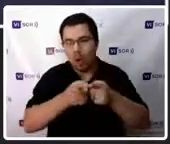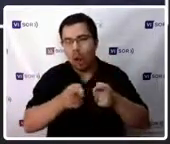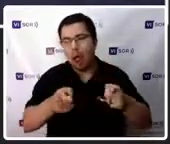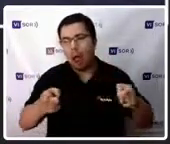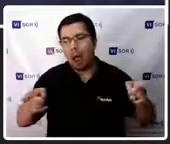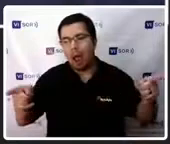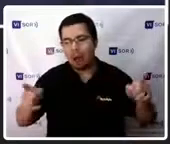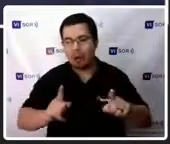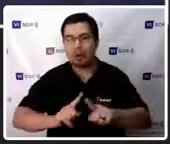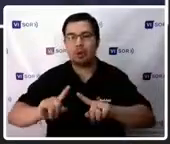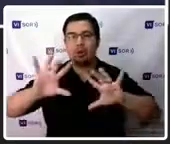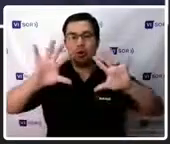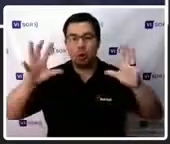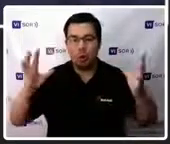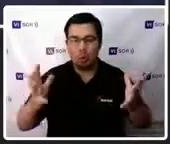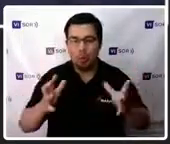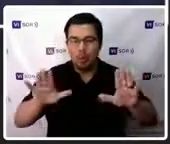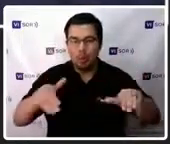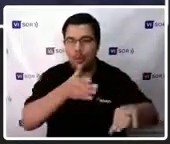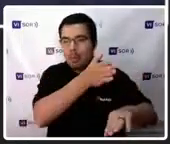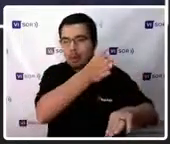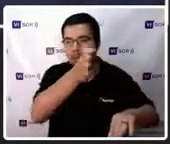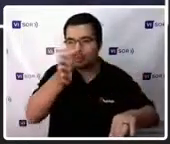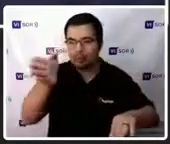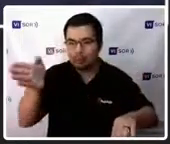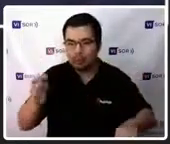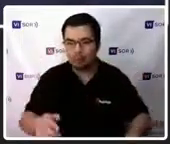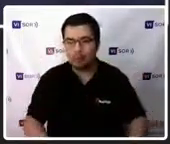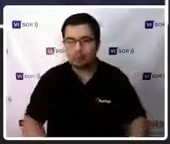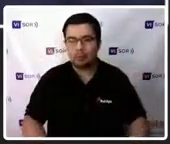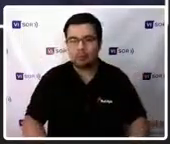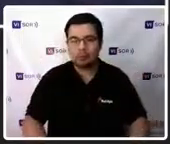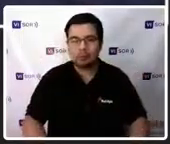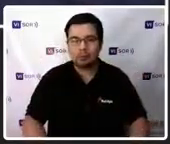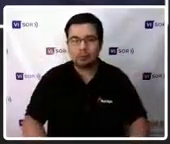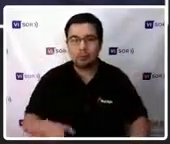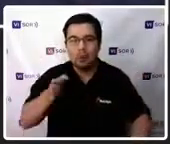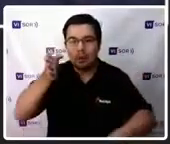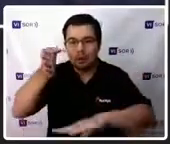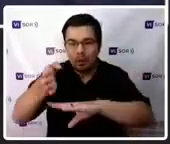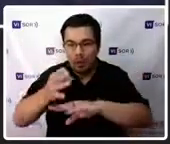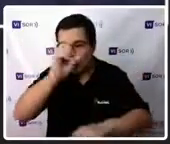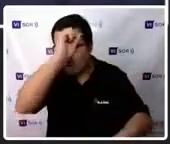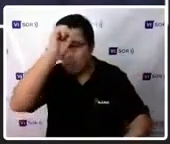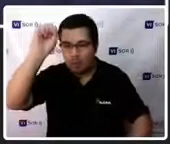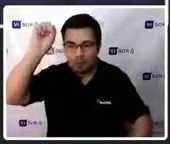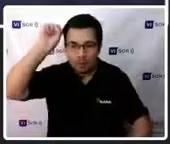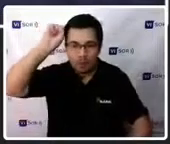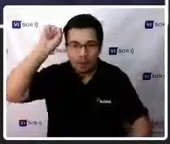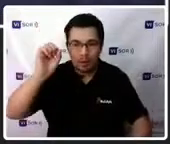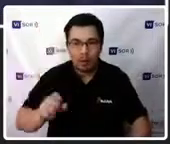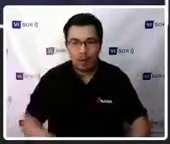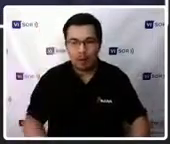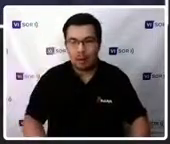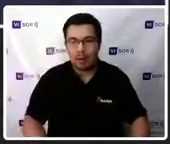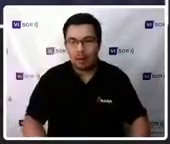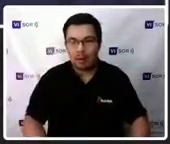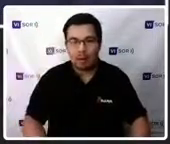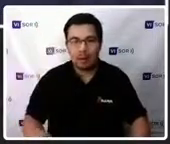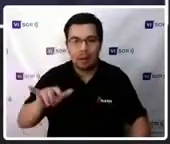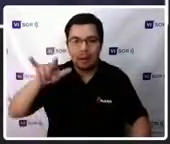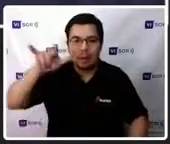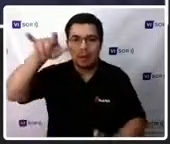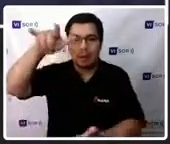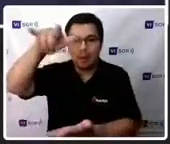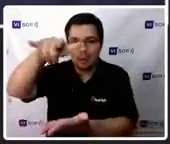espectacular, en esa misma salida, todavía me acuerdo. Dijimos, nos llevan a ver a los bomberos del aeropuerto, esos carros que salen como en las películas, y a mí